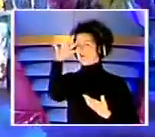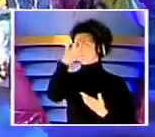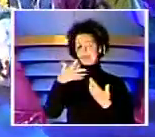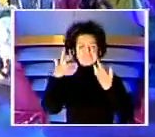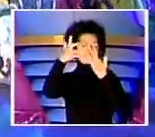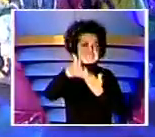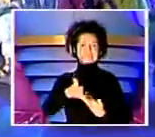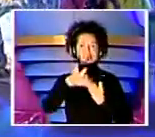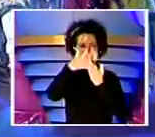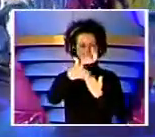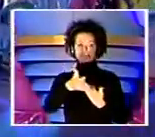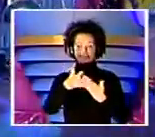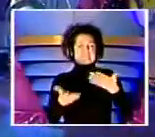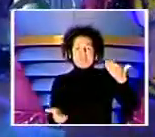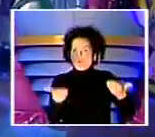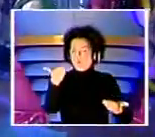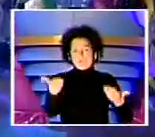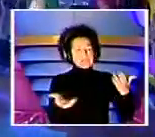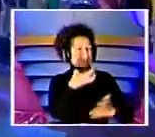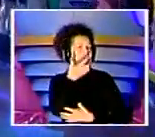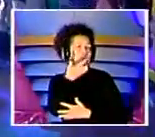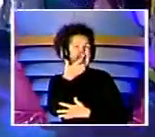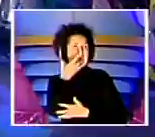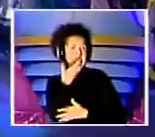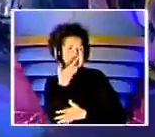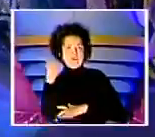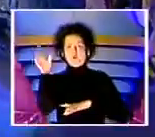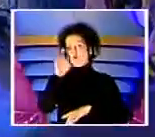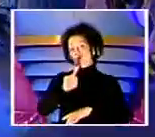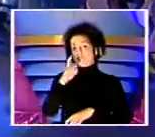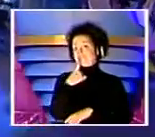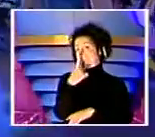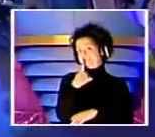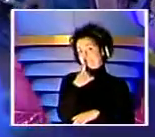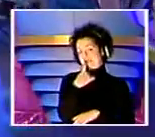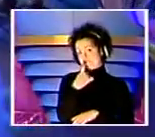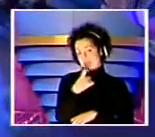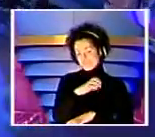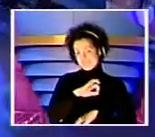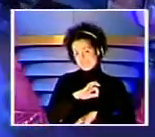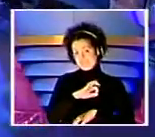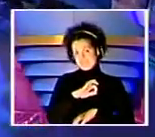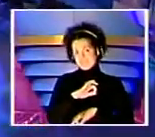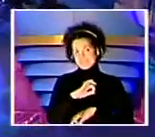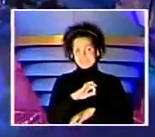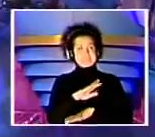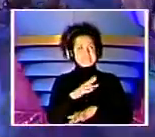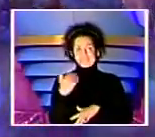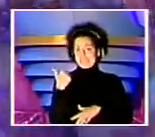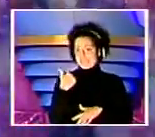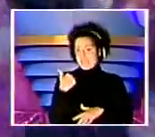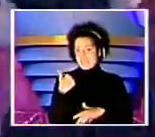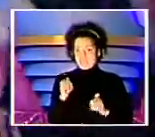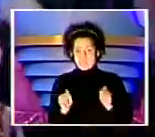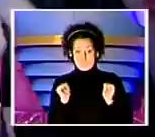Canaria. Injusticias tales como que la concejala Isabel García Volta, a 24 horas de empezar